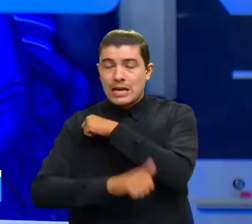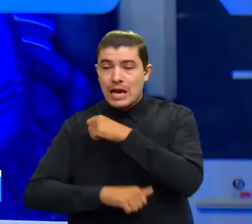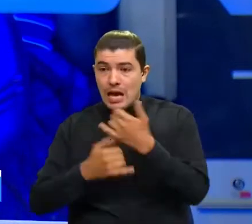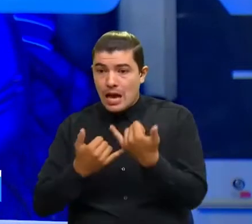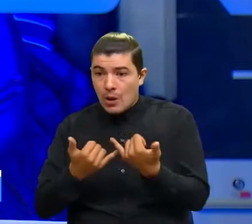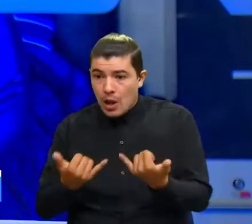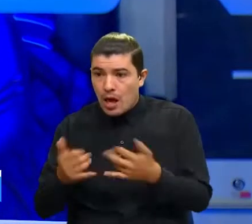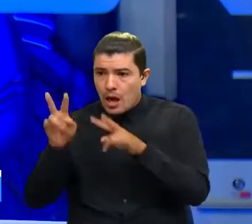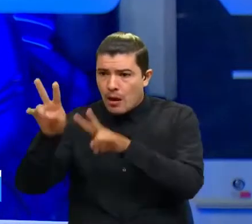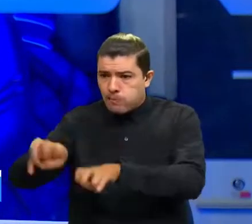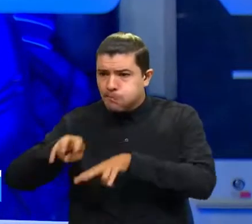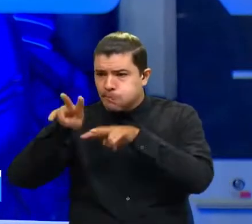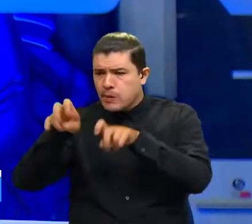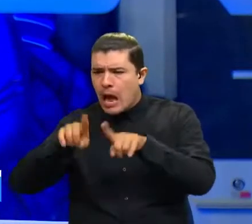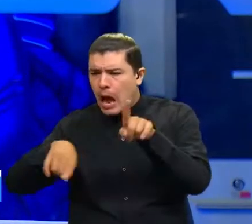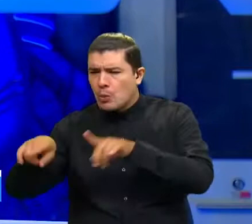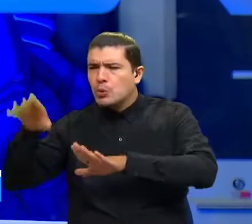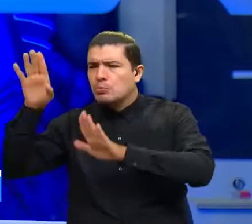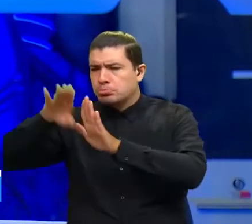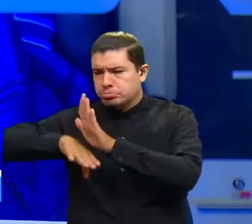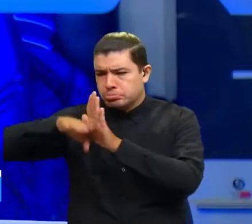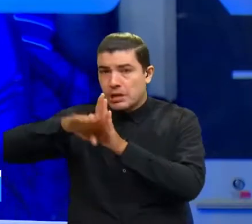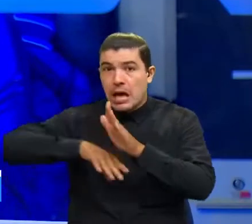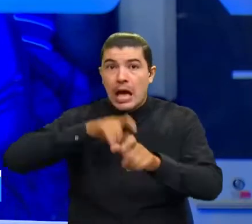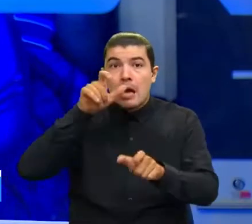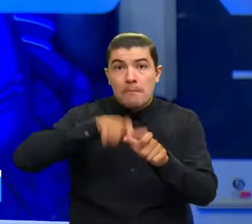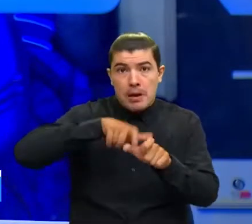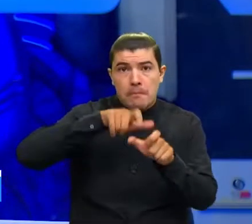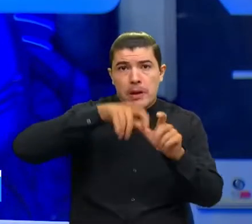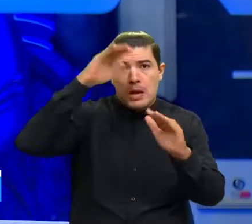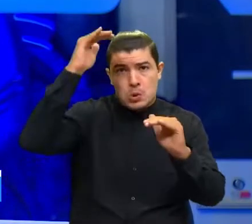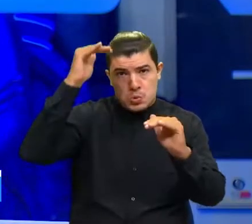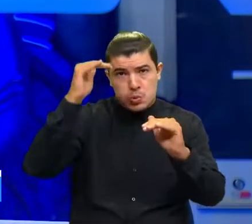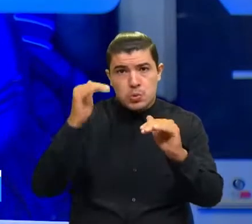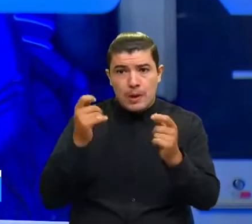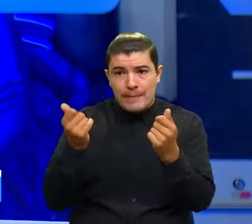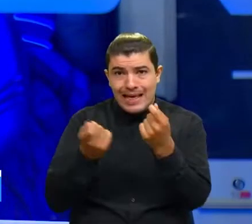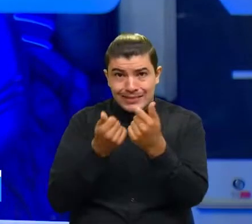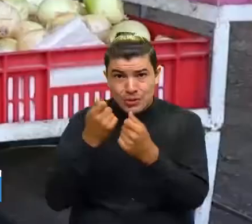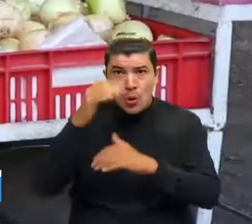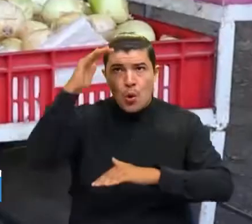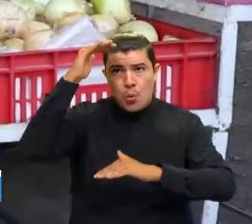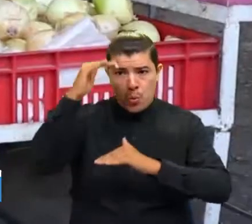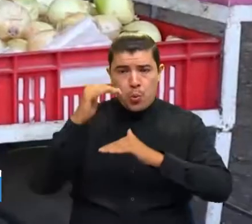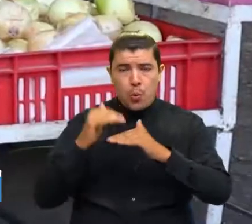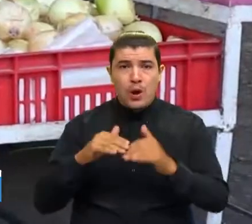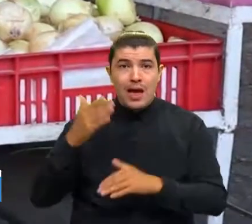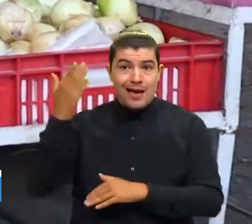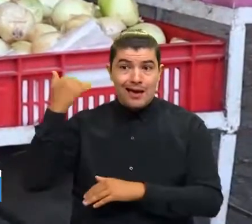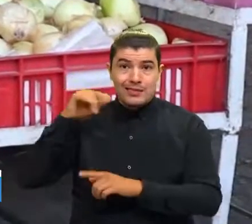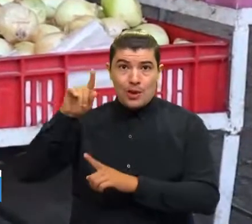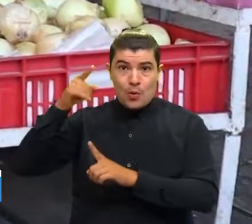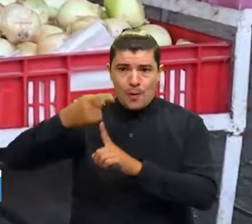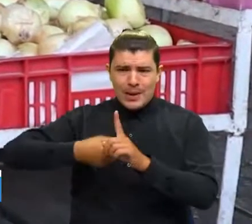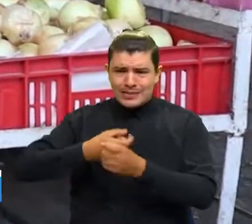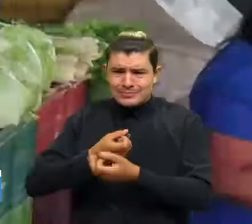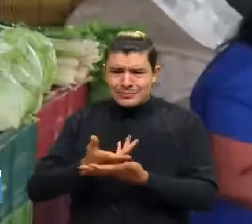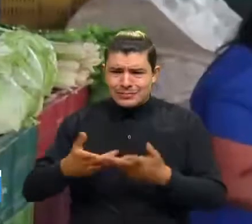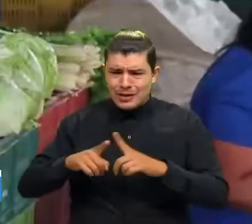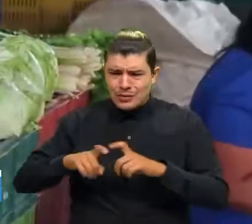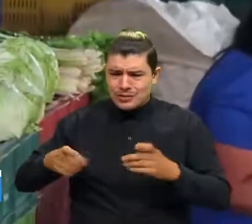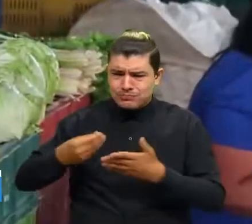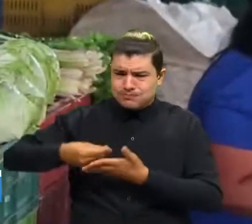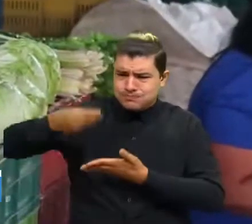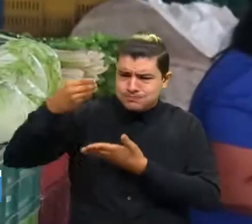comenzaron a disminuir. Dentro de ellos, la papa, que ya empezó a regular su precio. Luego de un mes de alzas en los precios de los